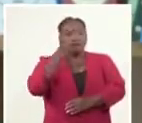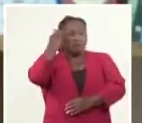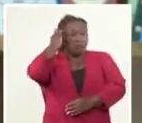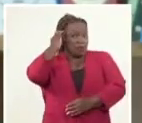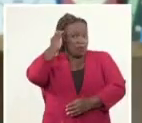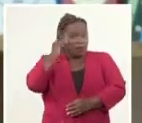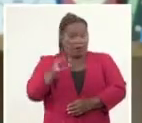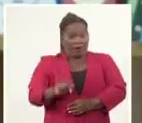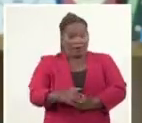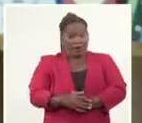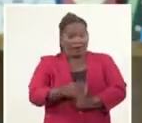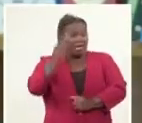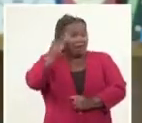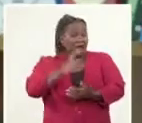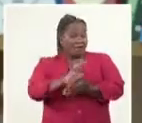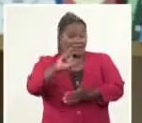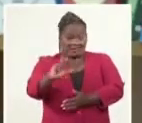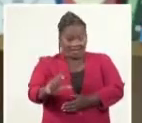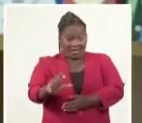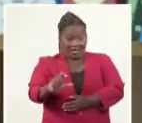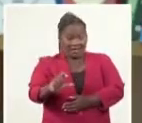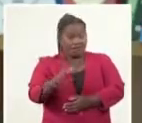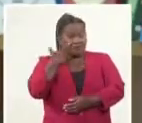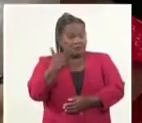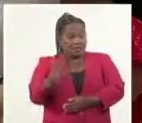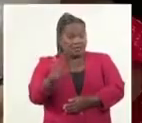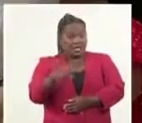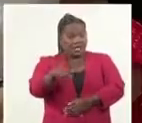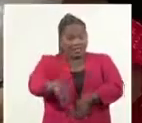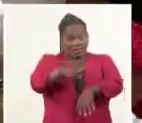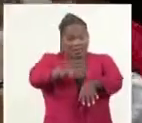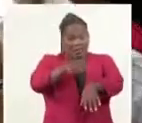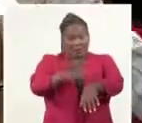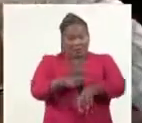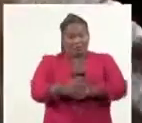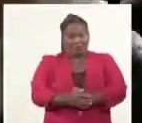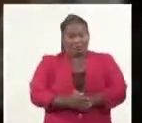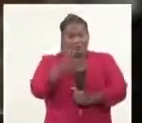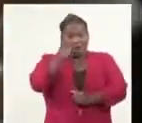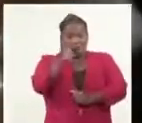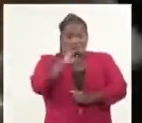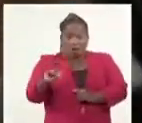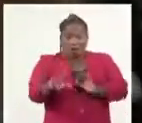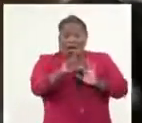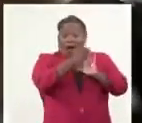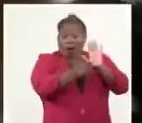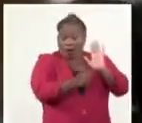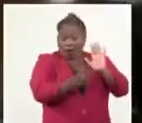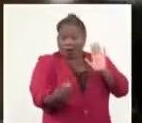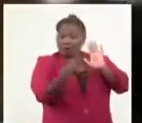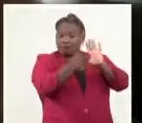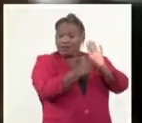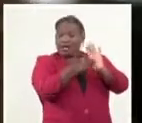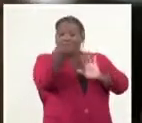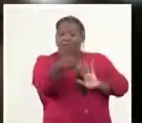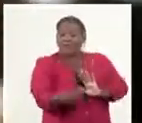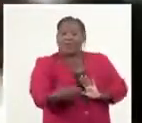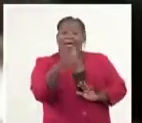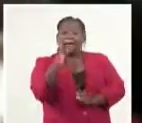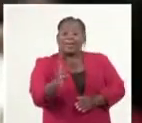papel relevante de la Federación de Mujeres Cubanas en estos tiempos. La normativa abarca, entre otros asuntos, el respeto a los derechos